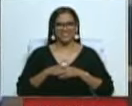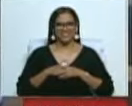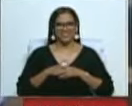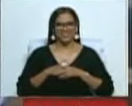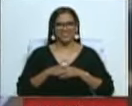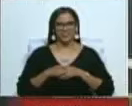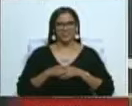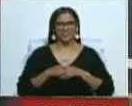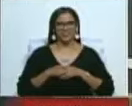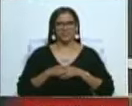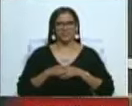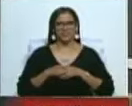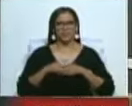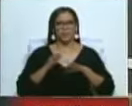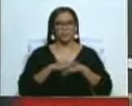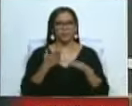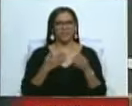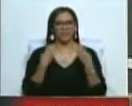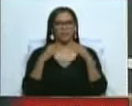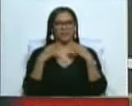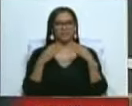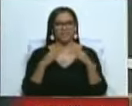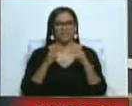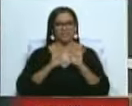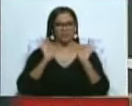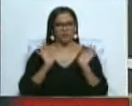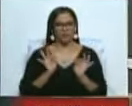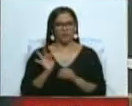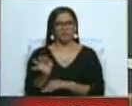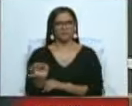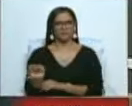Cuarto productor. ¿Por qué lanza un mensaje de esa naturaleza?